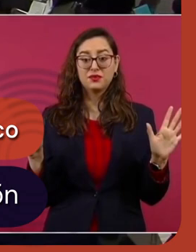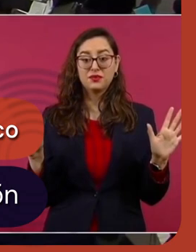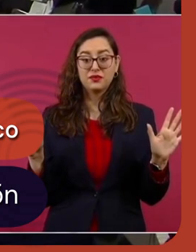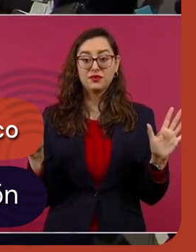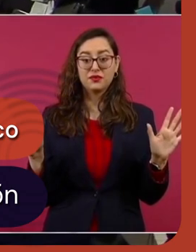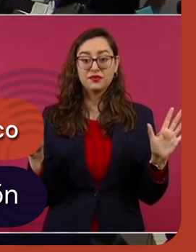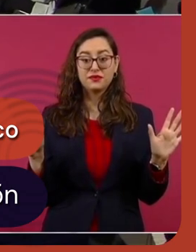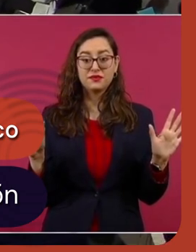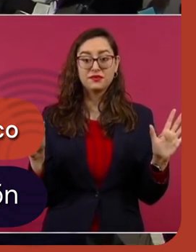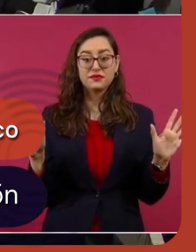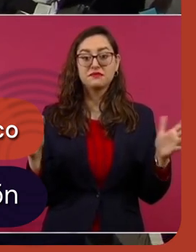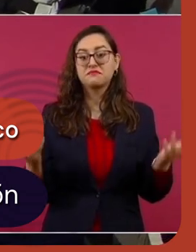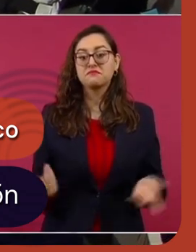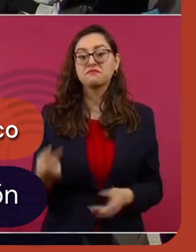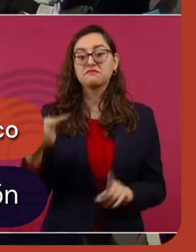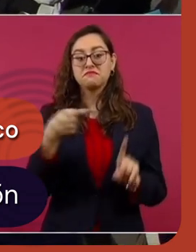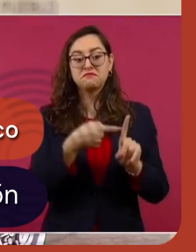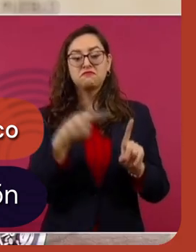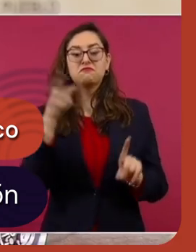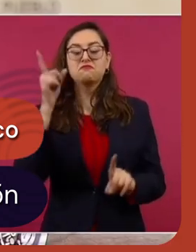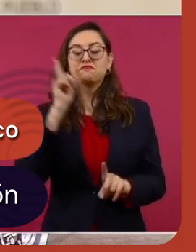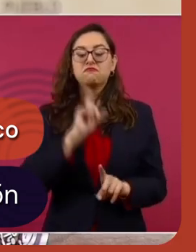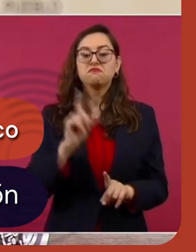es una síntesis,